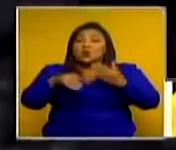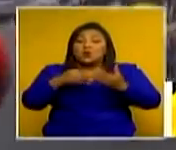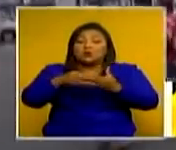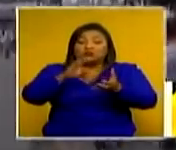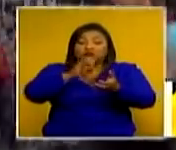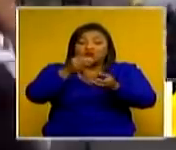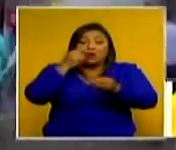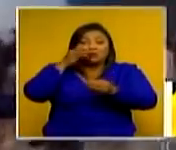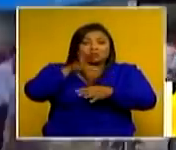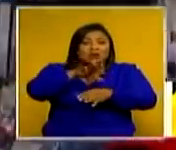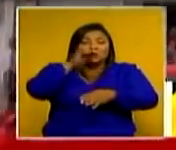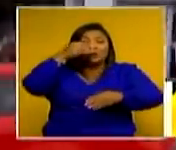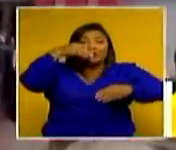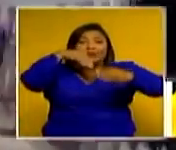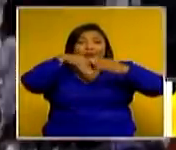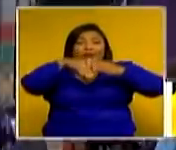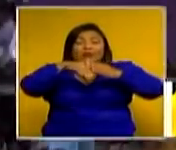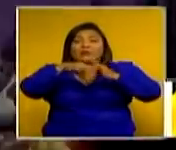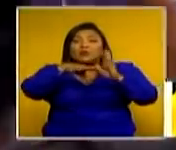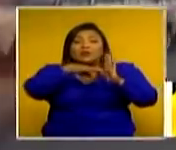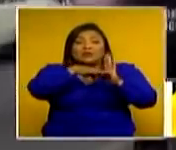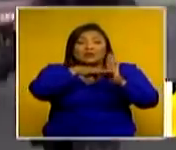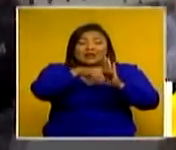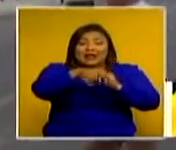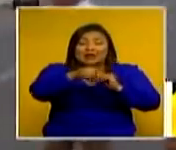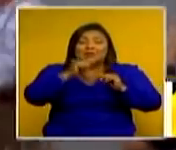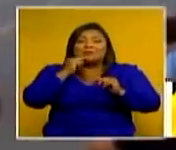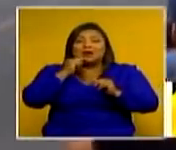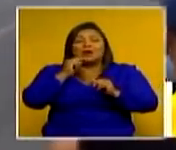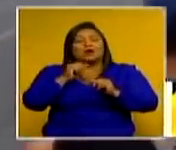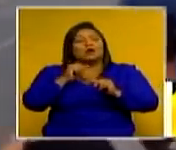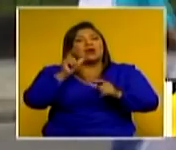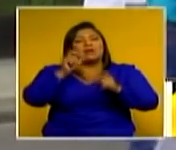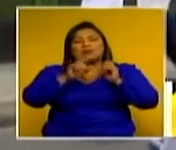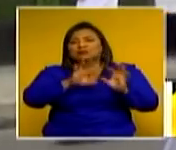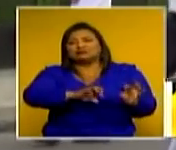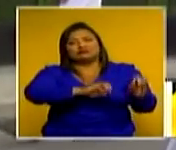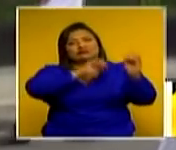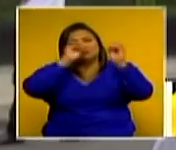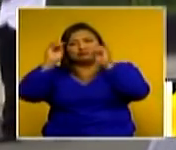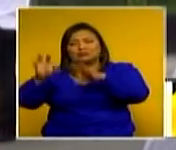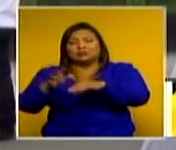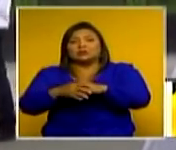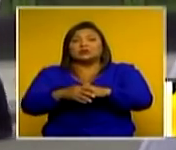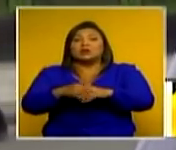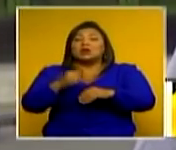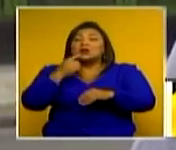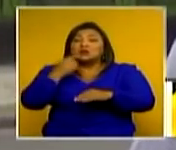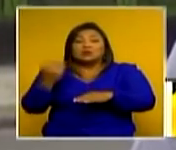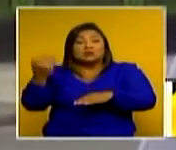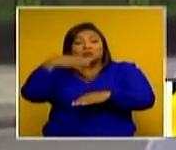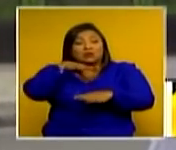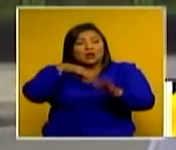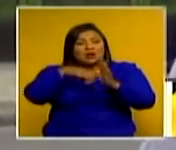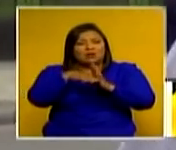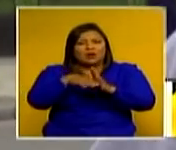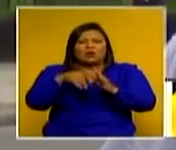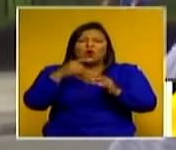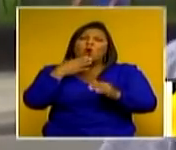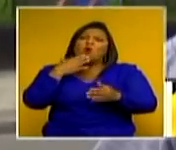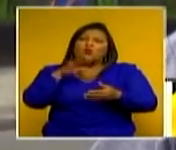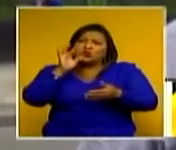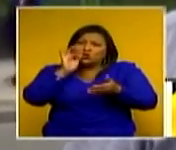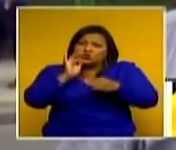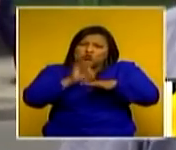quienes se encontraban dentro de las agencias bancarias evacuaron el lugar en el banco pero usted lo cuyo cúmulo manipuló la